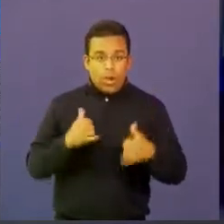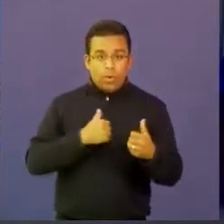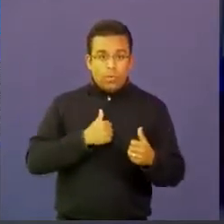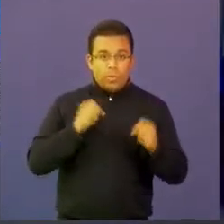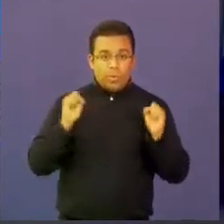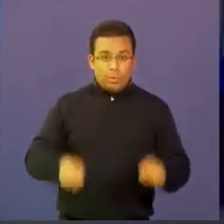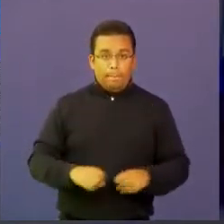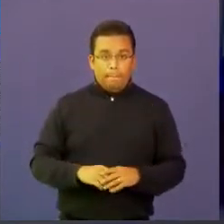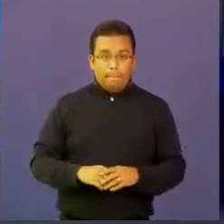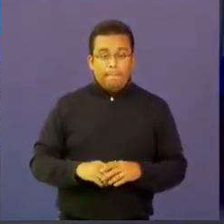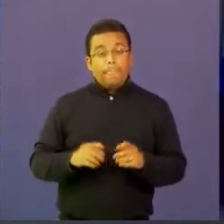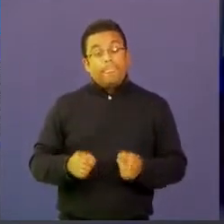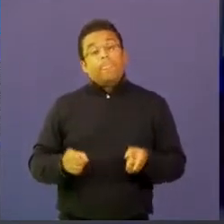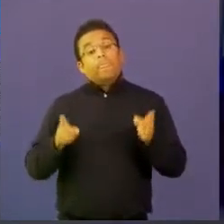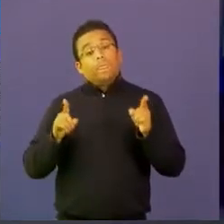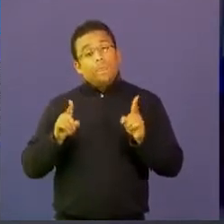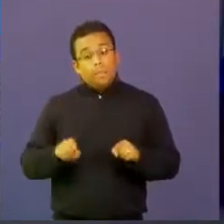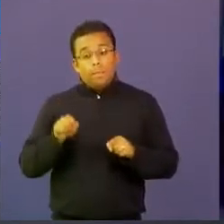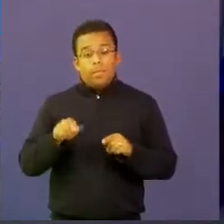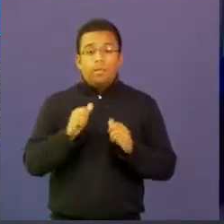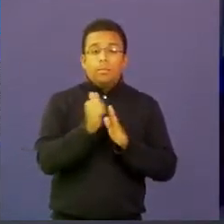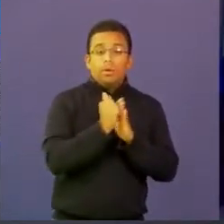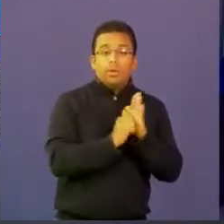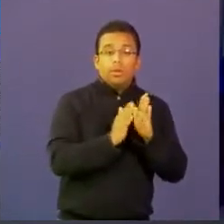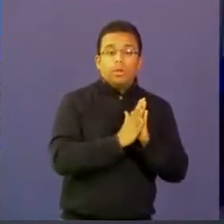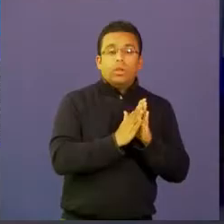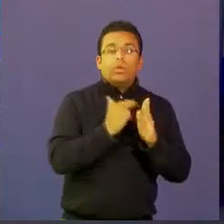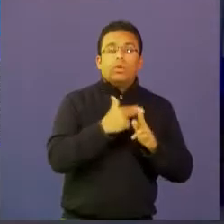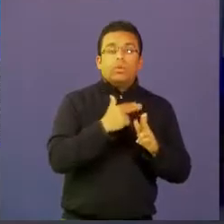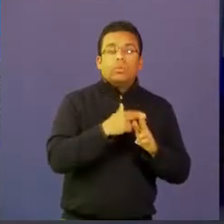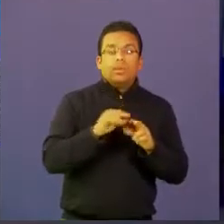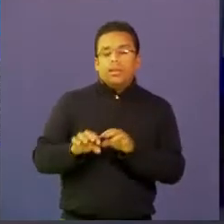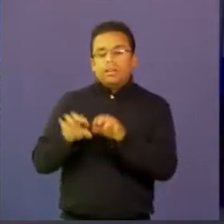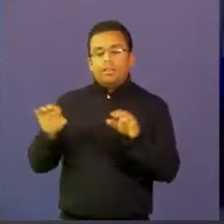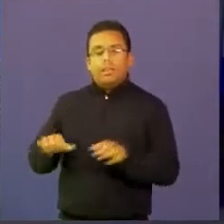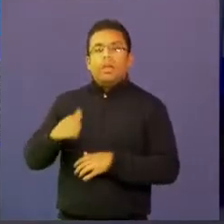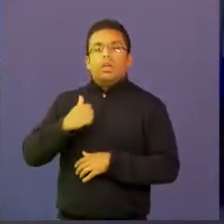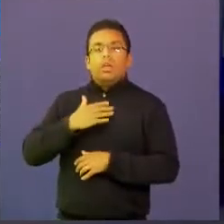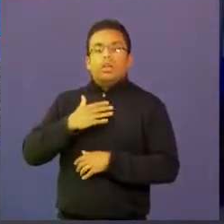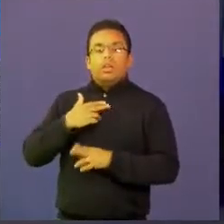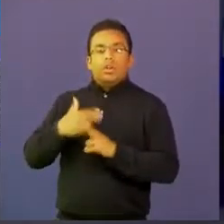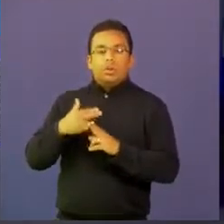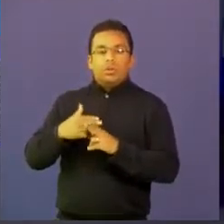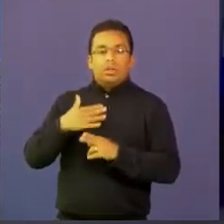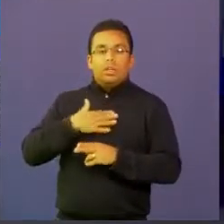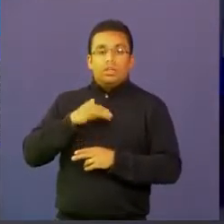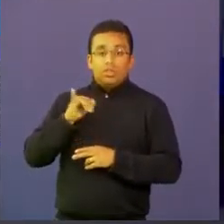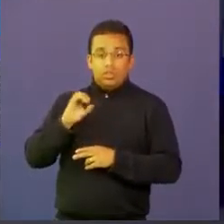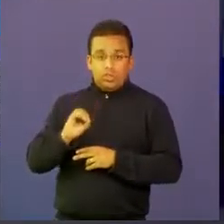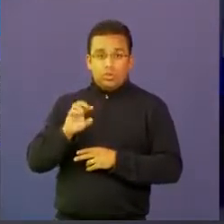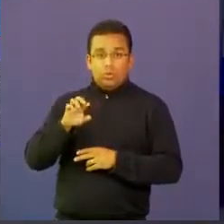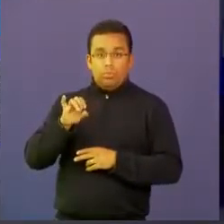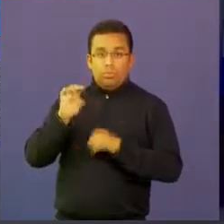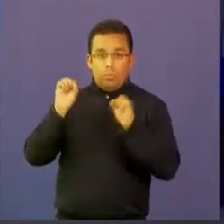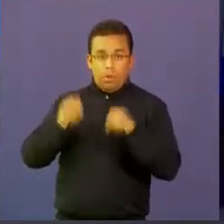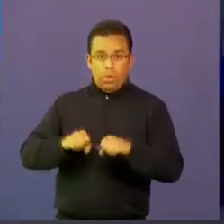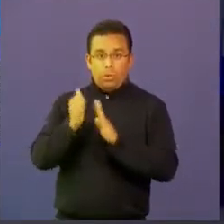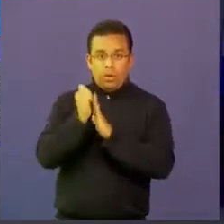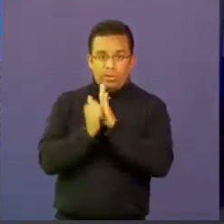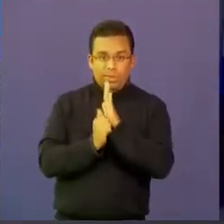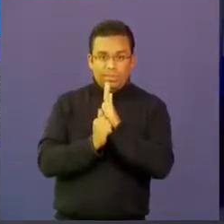puede desarrollar con una actividad que se llama Yo Puedo Programar que está desarrollada por Microsoft y la